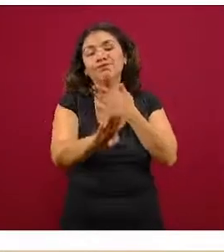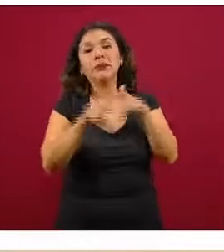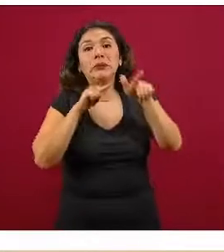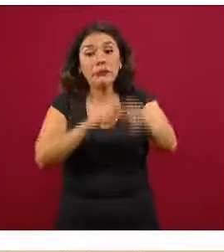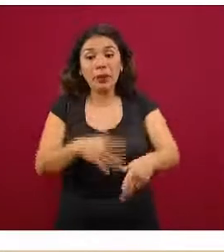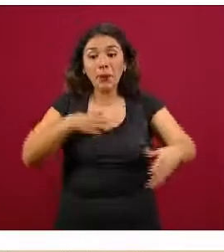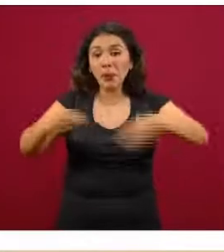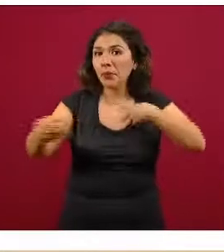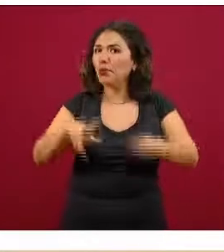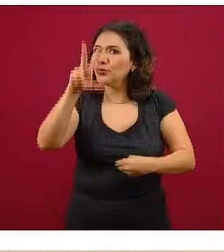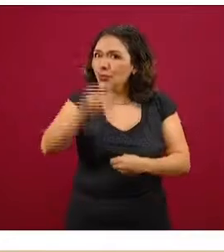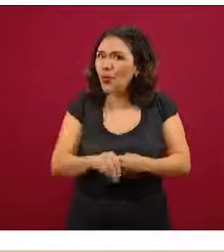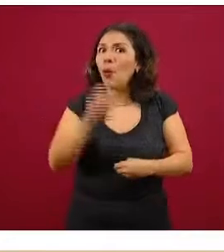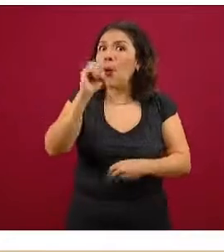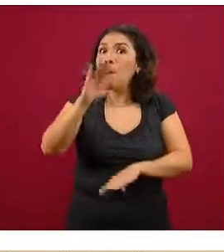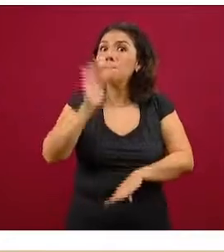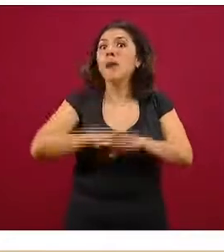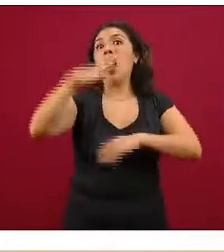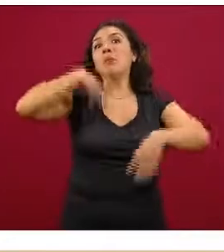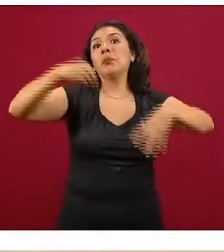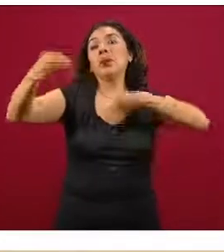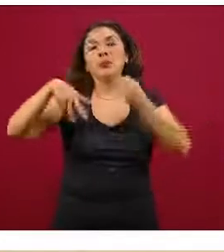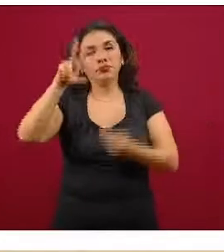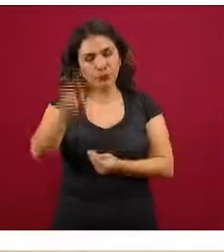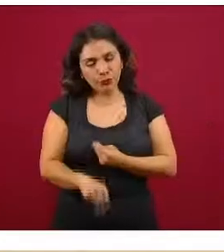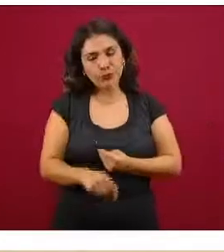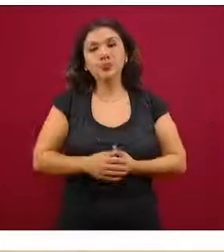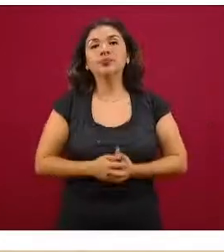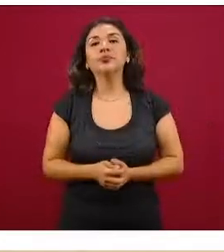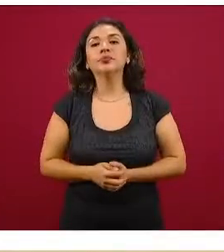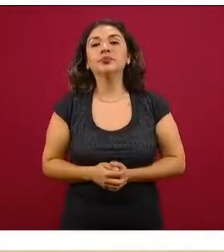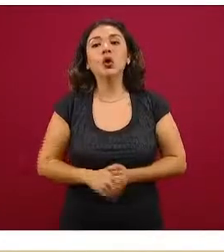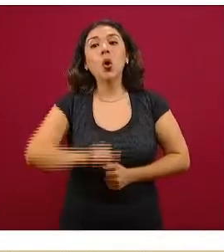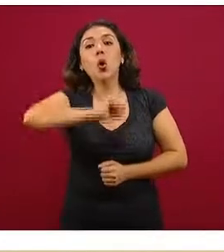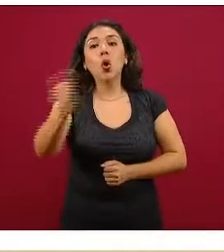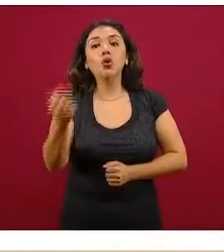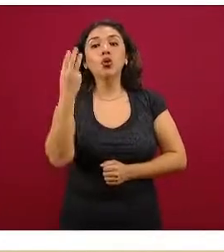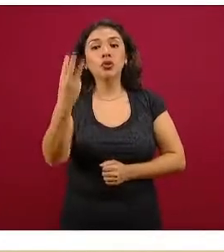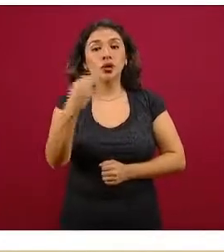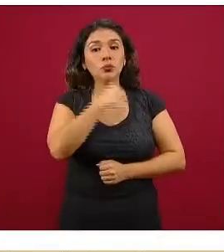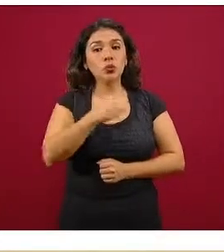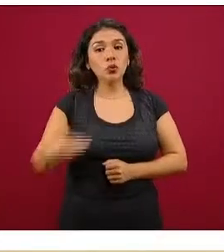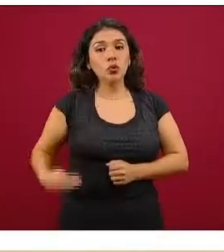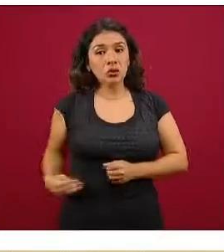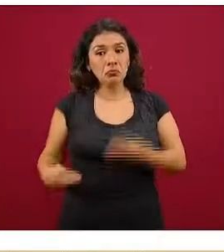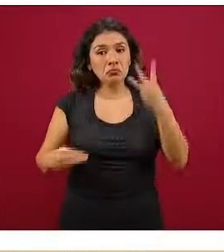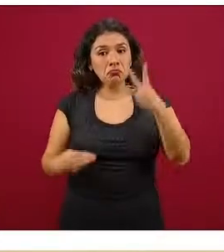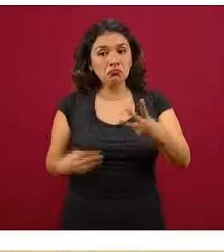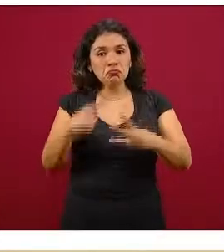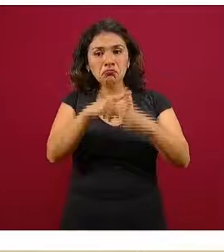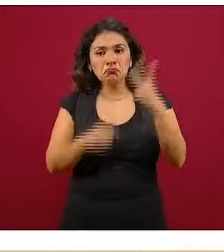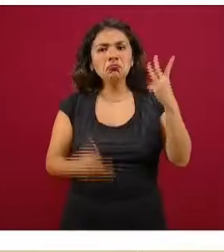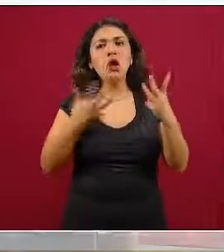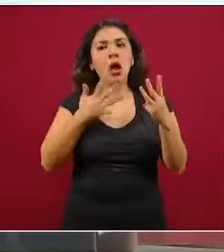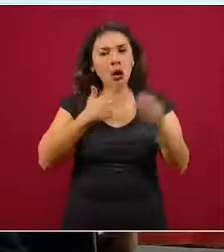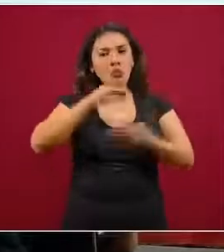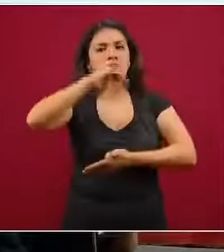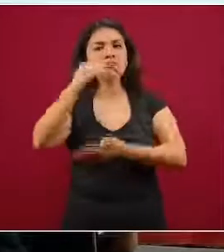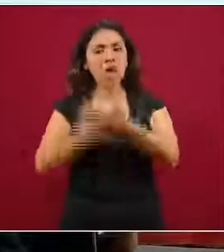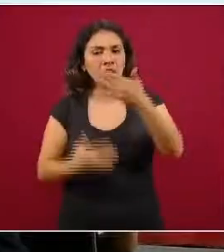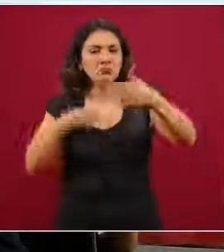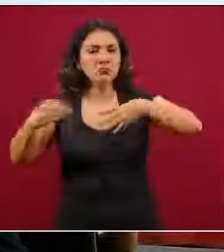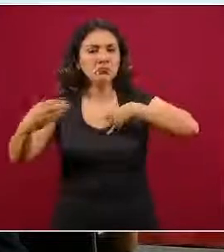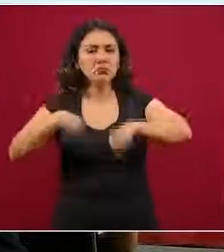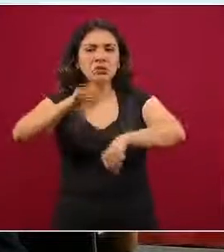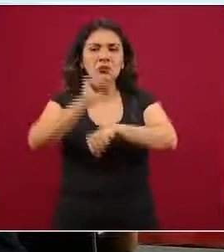continúe o vuelva a tener un nuevo incremento. Los otros 3 municipios realmente presentaron una disminución en las